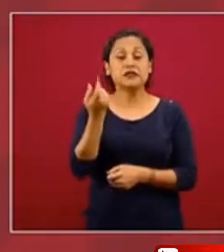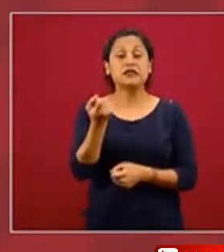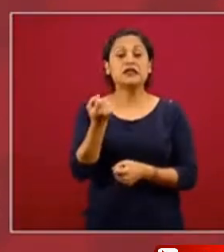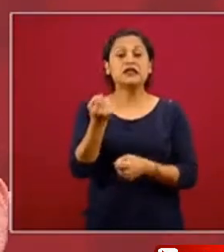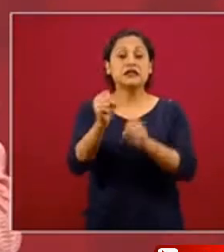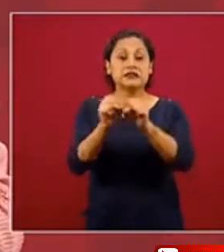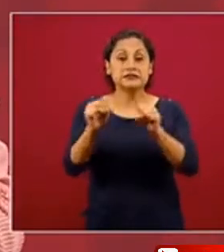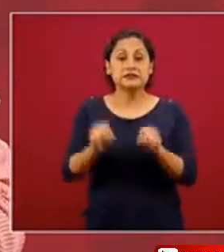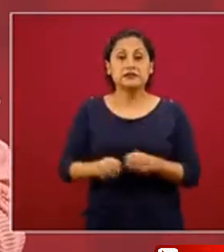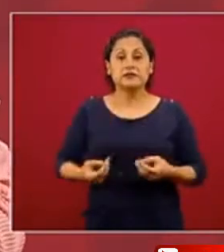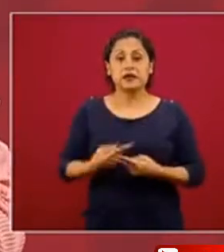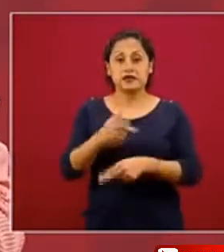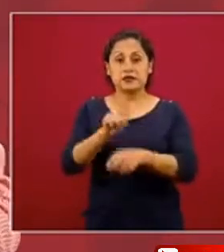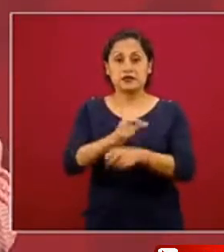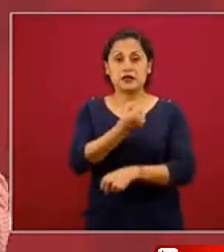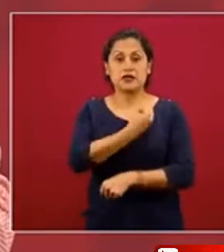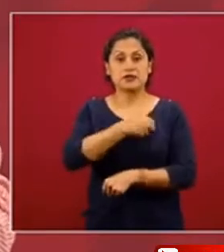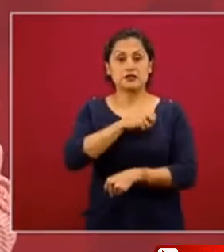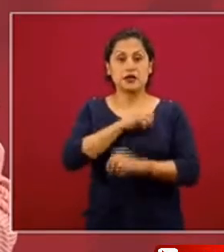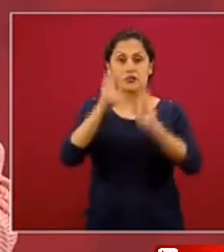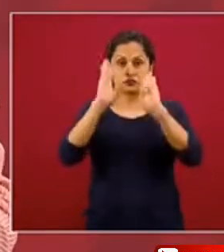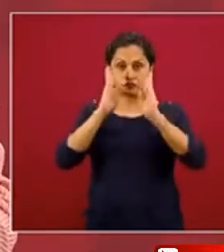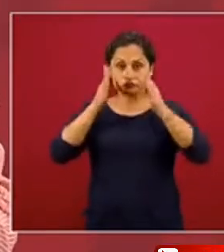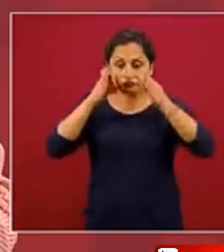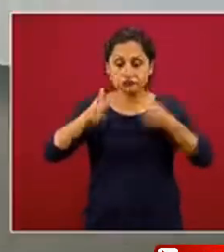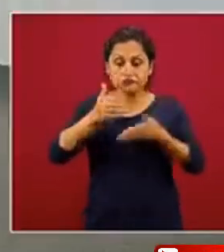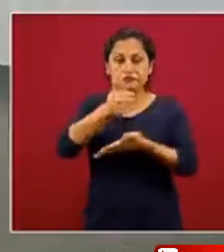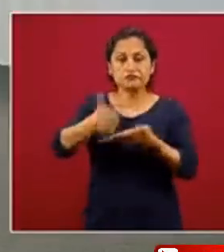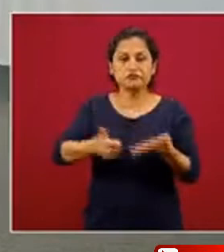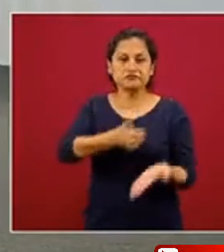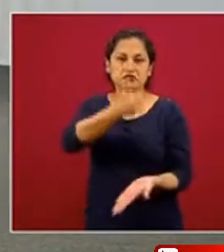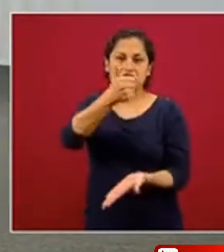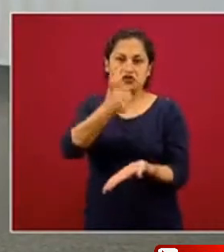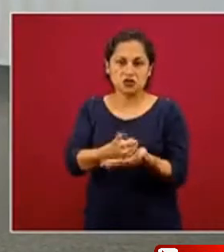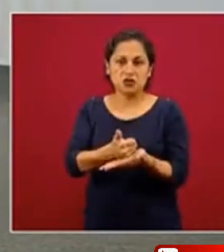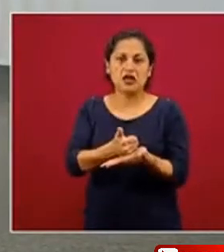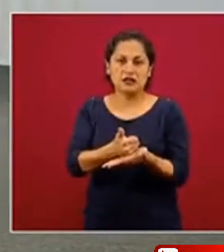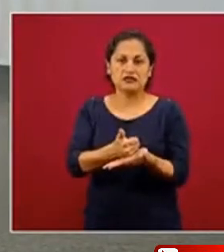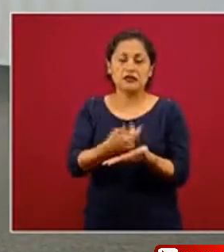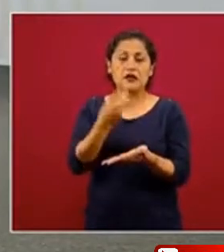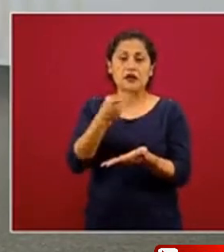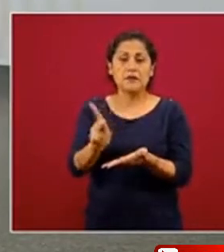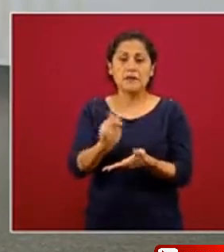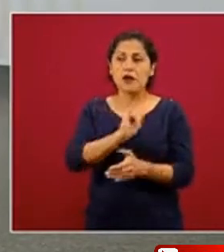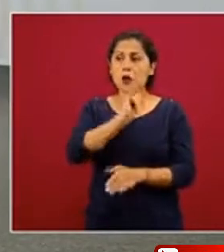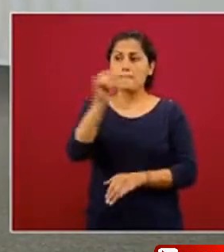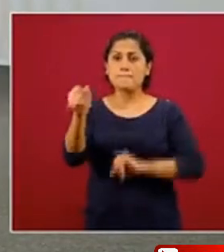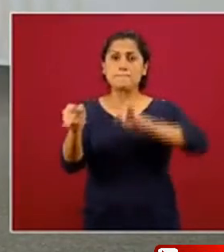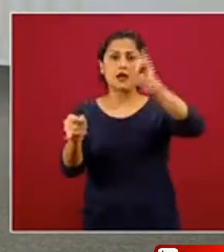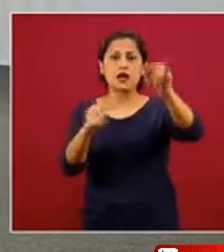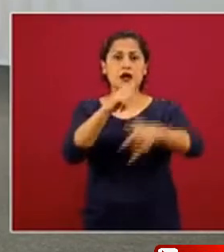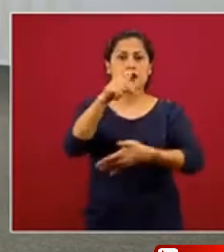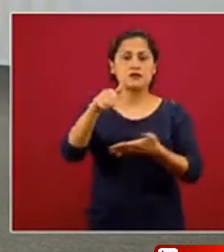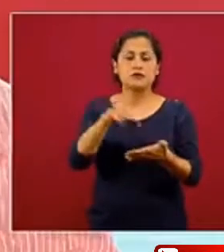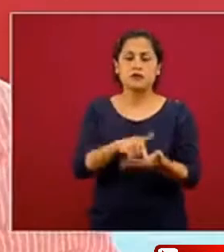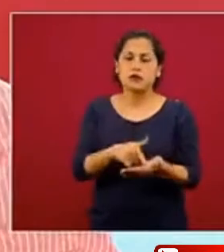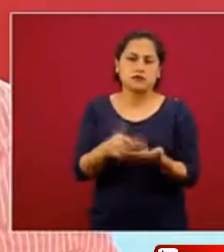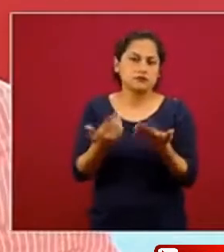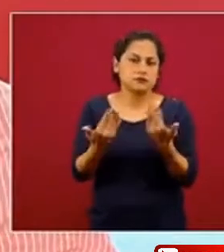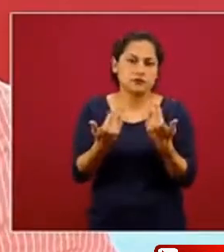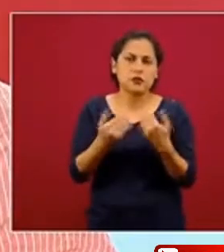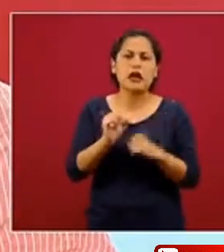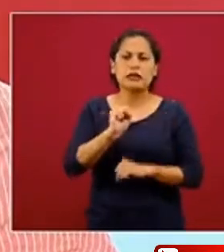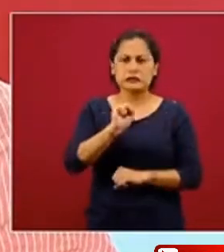se ha concentrado en las zonas urbanas, un poco en las zonas suburbanas. Desde luego hay unidades de salud en las